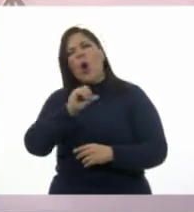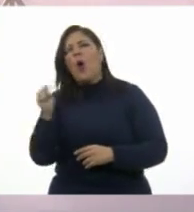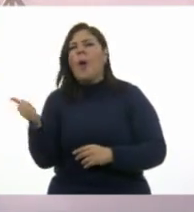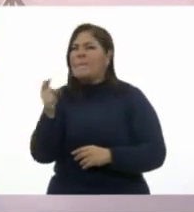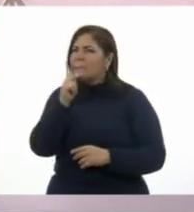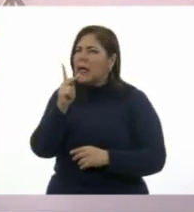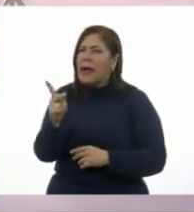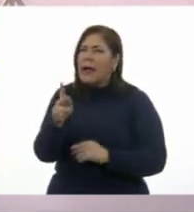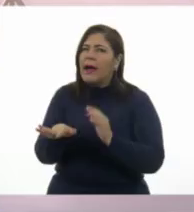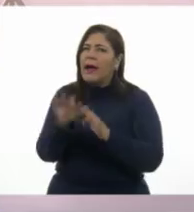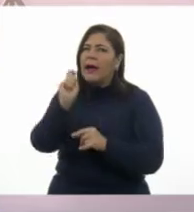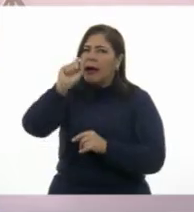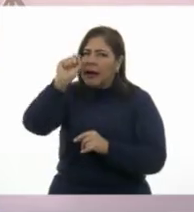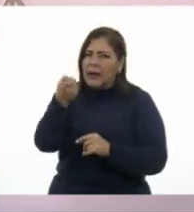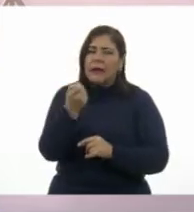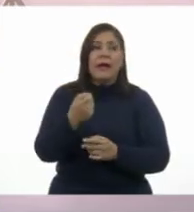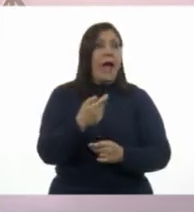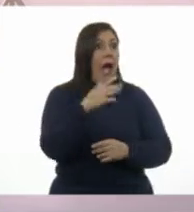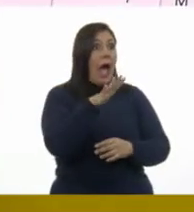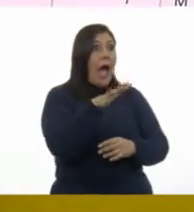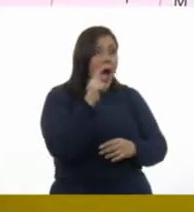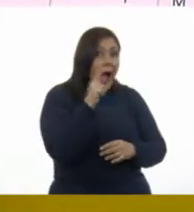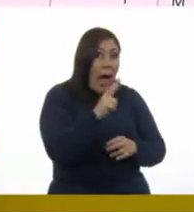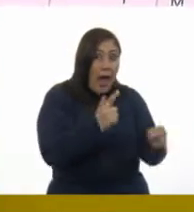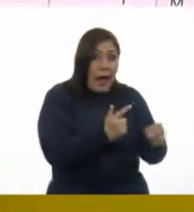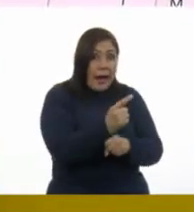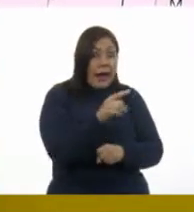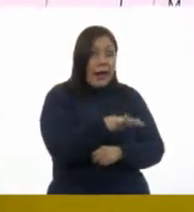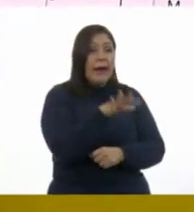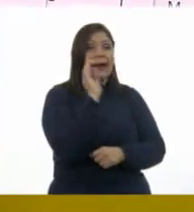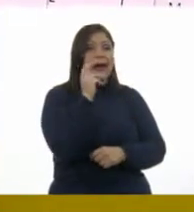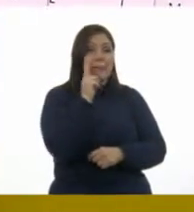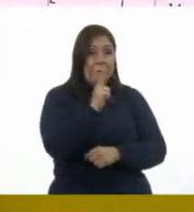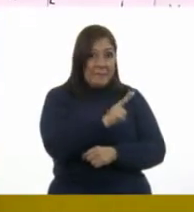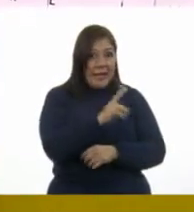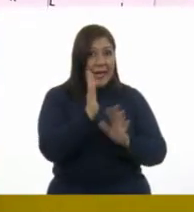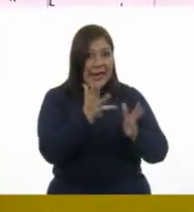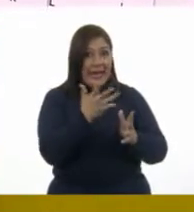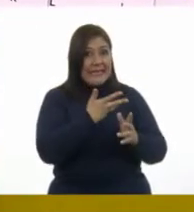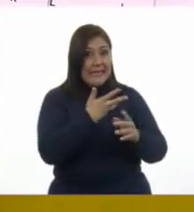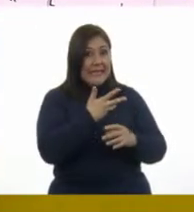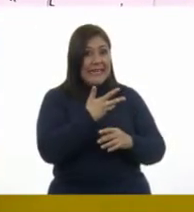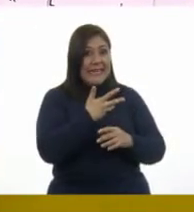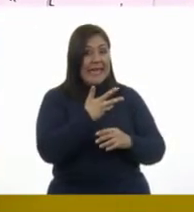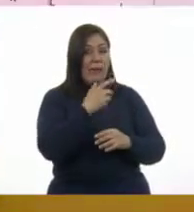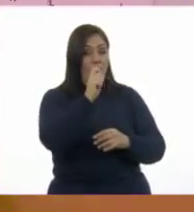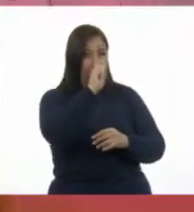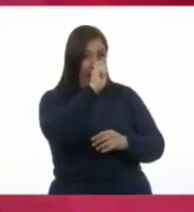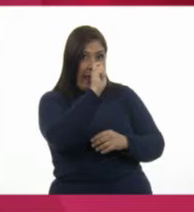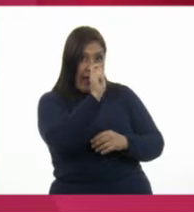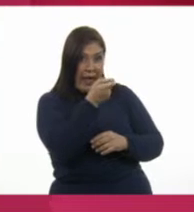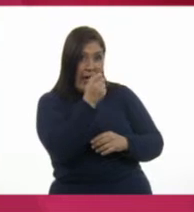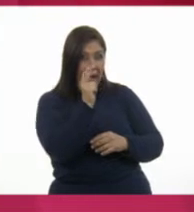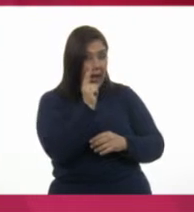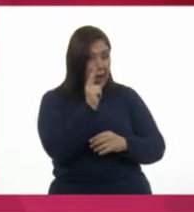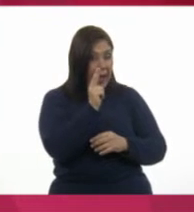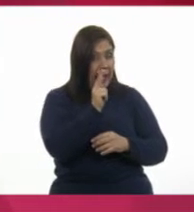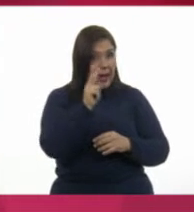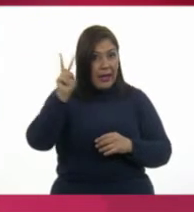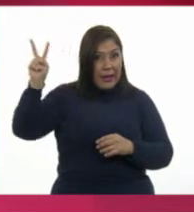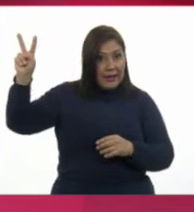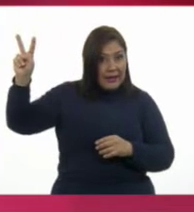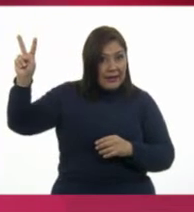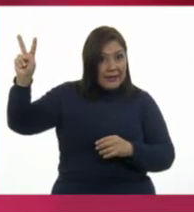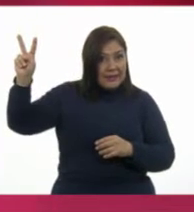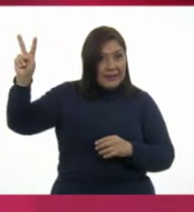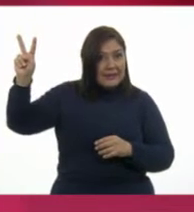glotal? Ah, miren, miren, miren esta. ¿Ya vieron? También tiene una glotal, ¿cierto?